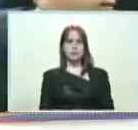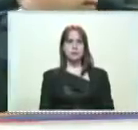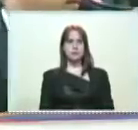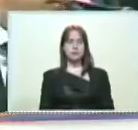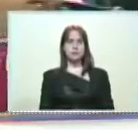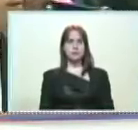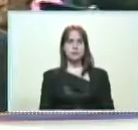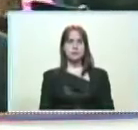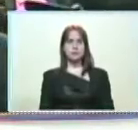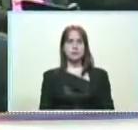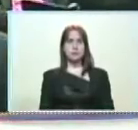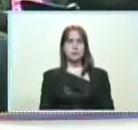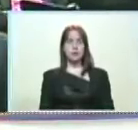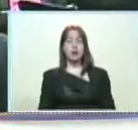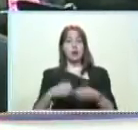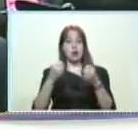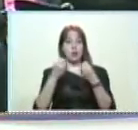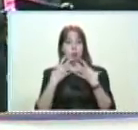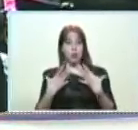Bueno, compatriota,